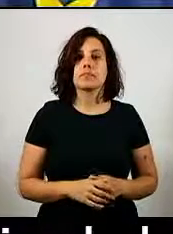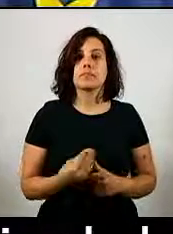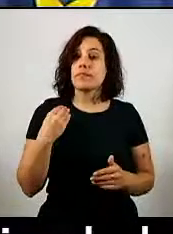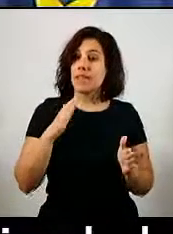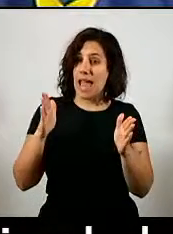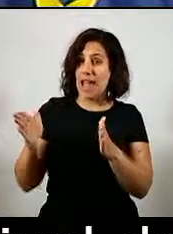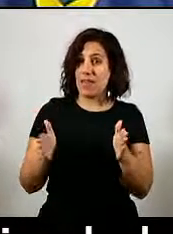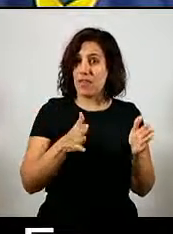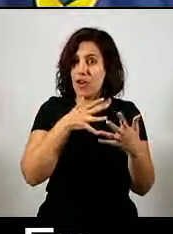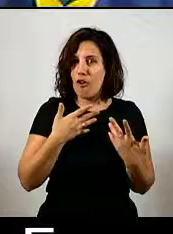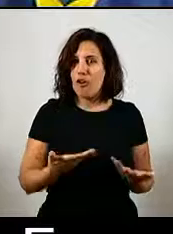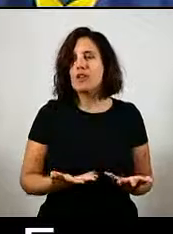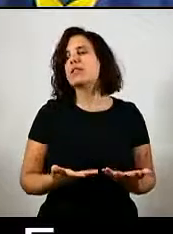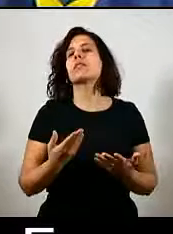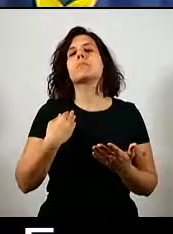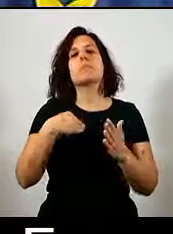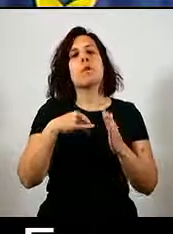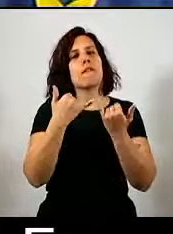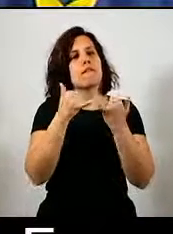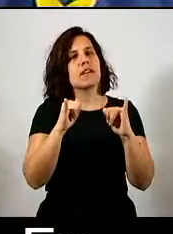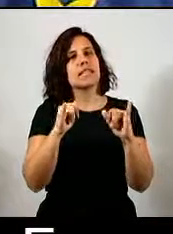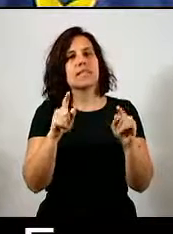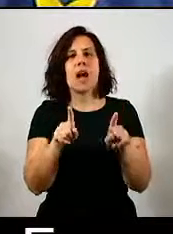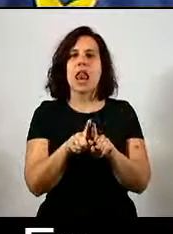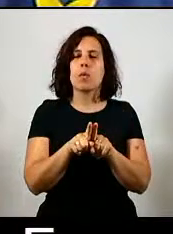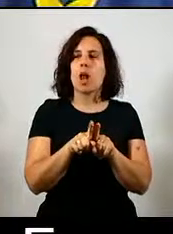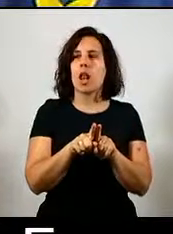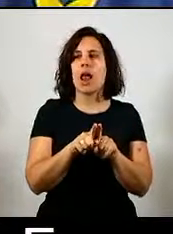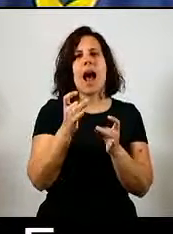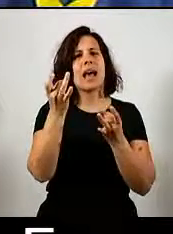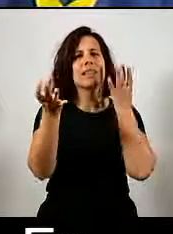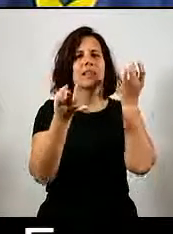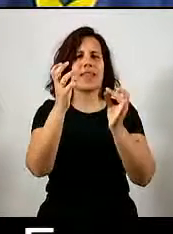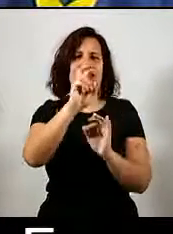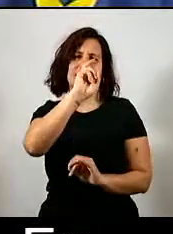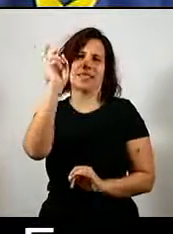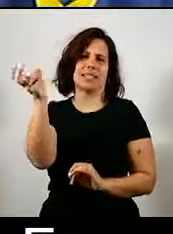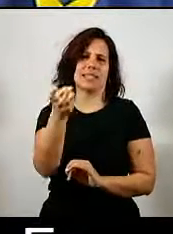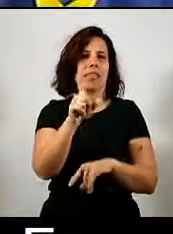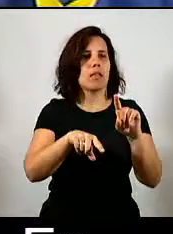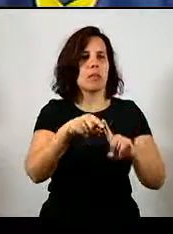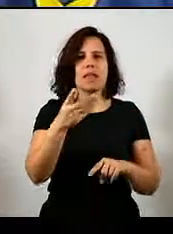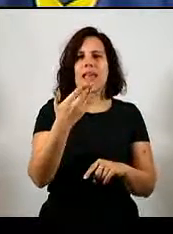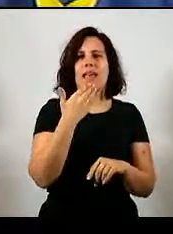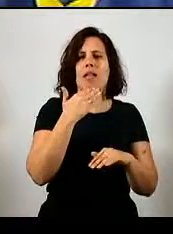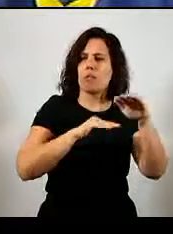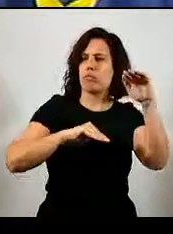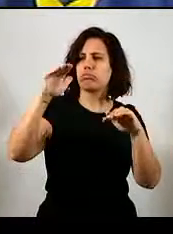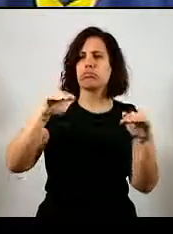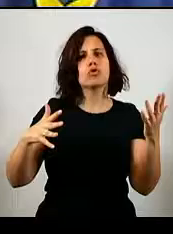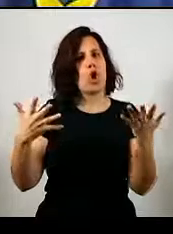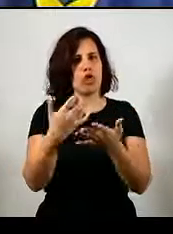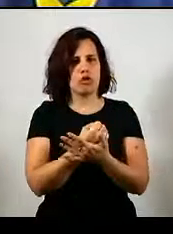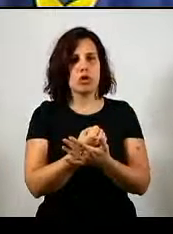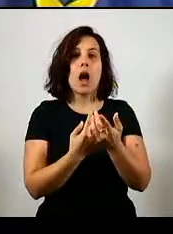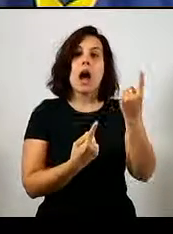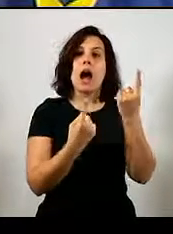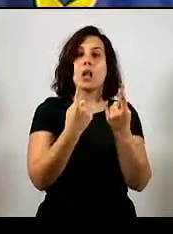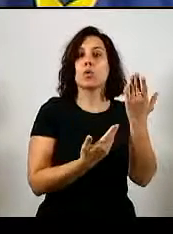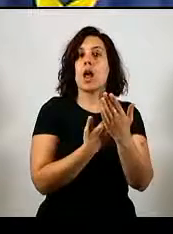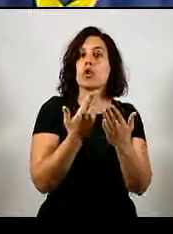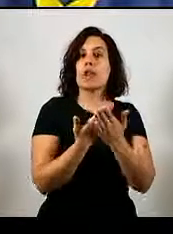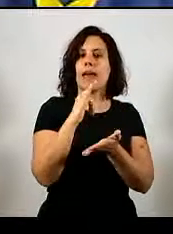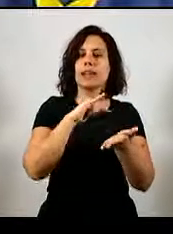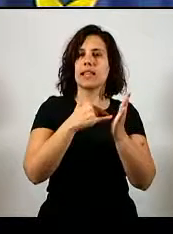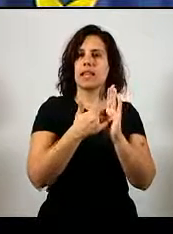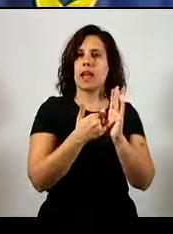el festival ofrece una amplia variedad de actividades para todos los gustos y edades. Habrá jornadas técnicas para profesionales